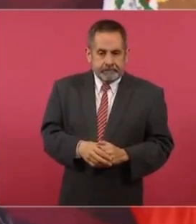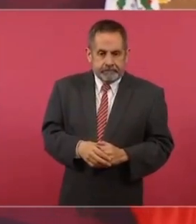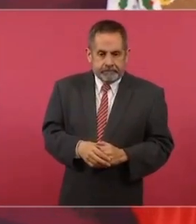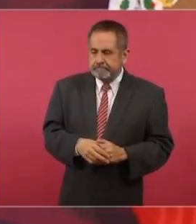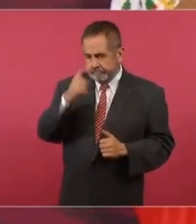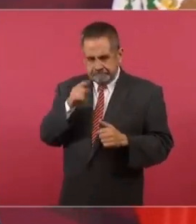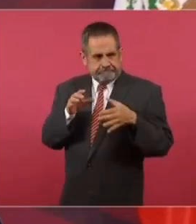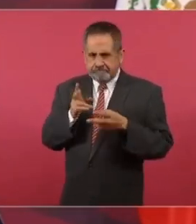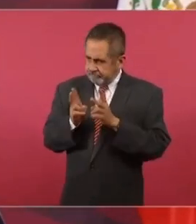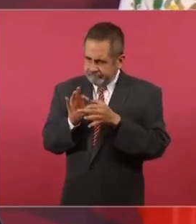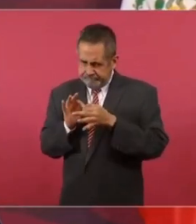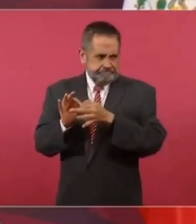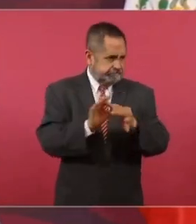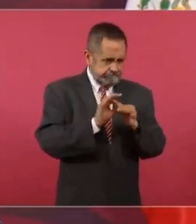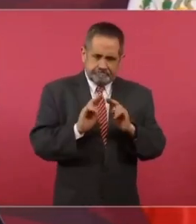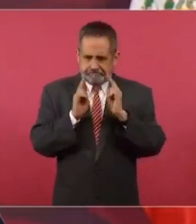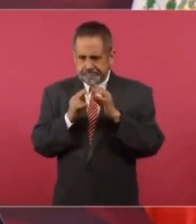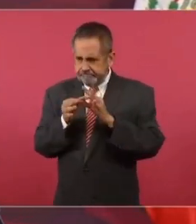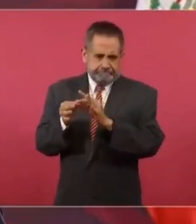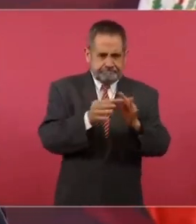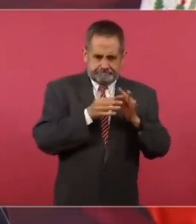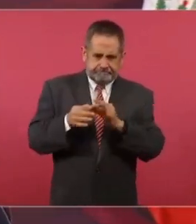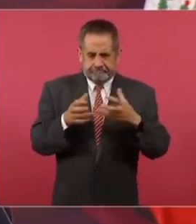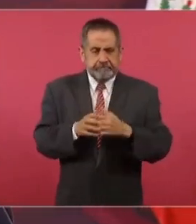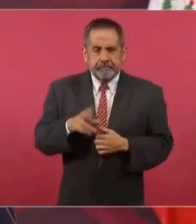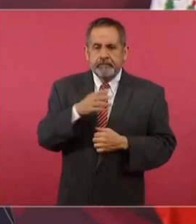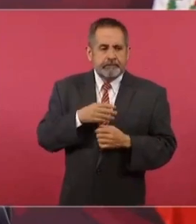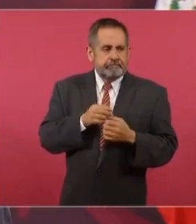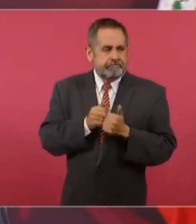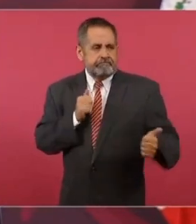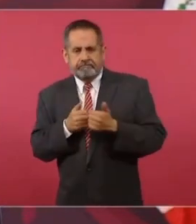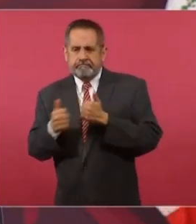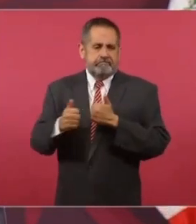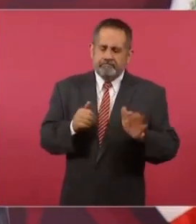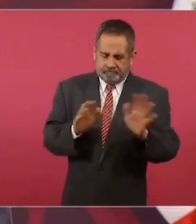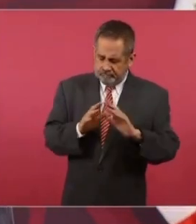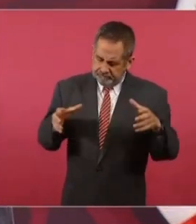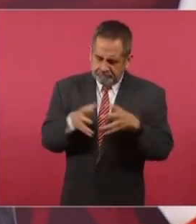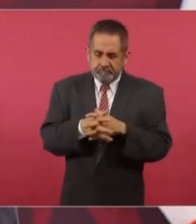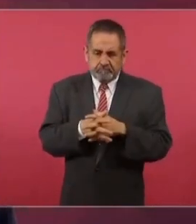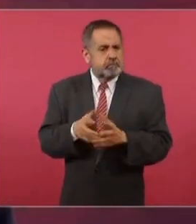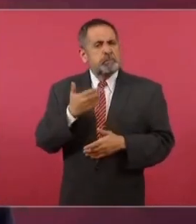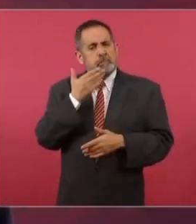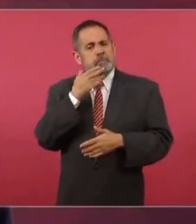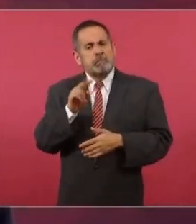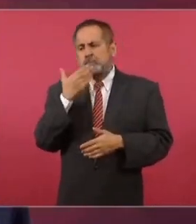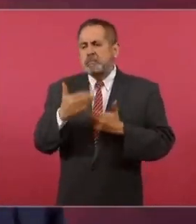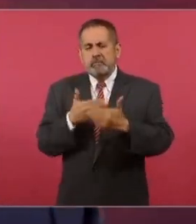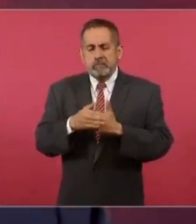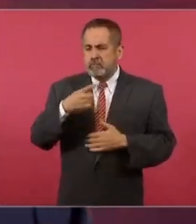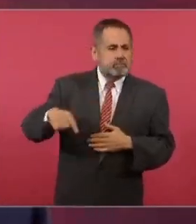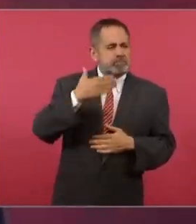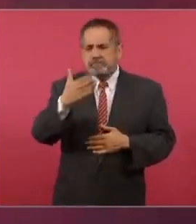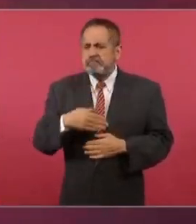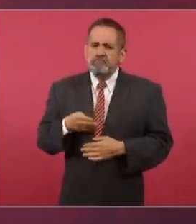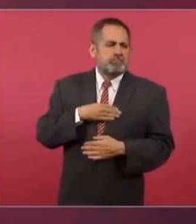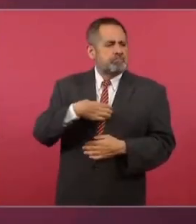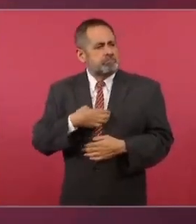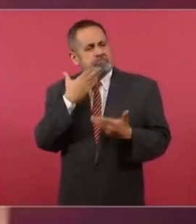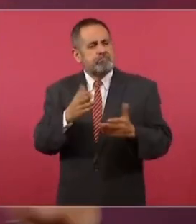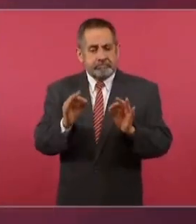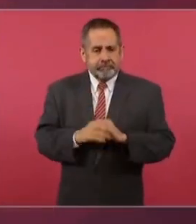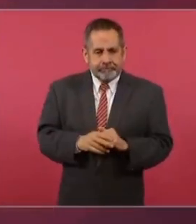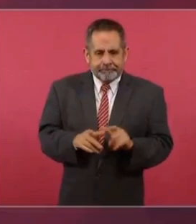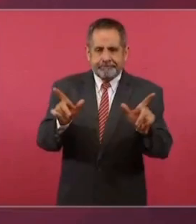mantener la unidad, que no haya divisiones. Vamos muy bien, estamos bien y de buenas,